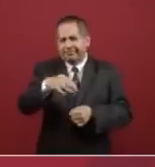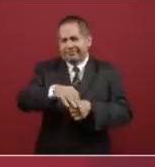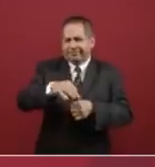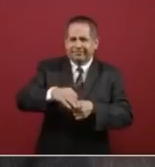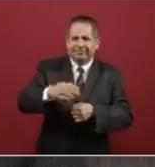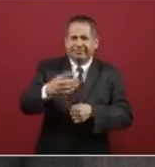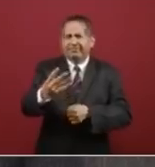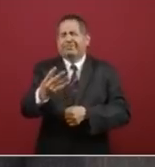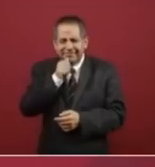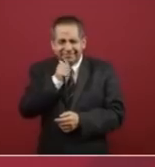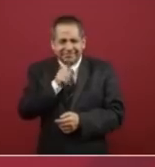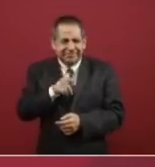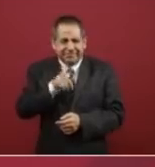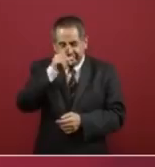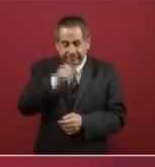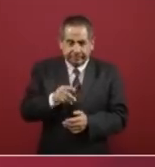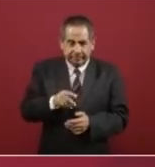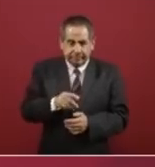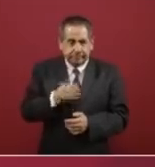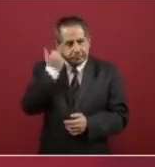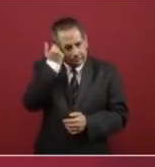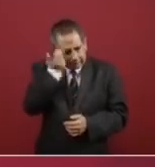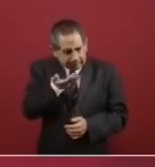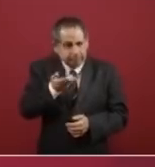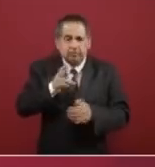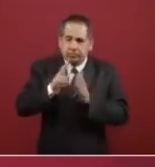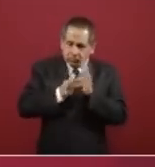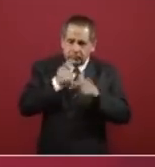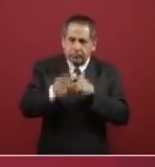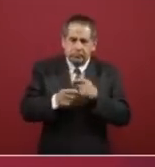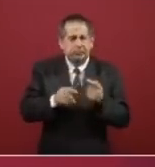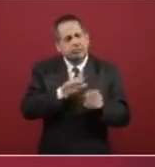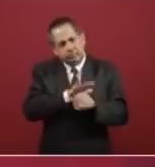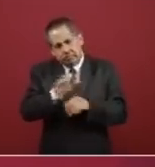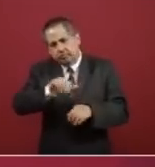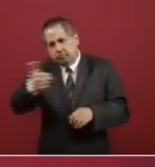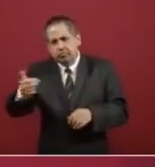votos, cuatro votos, y vamos a hacer otras propuestas.